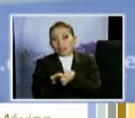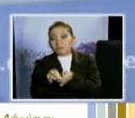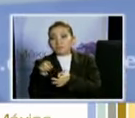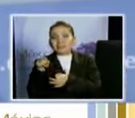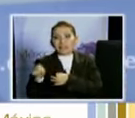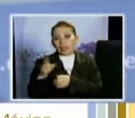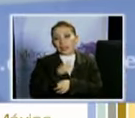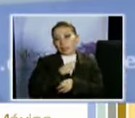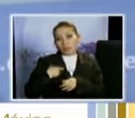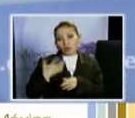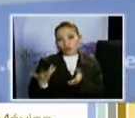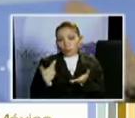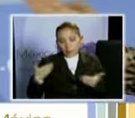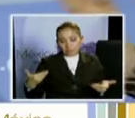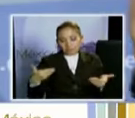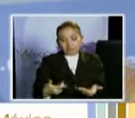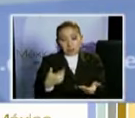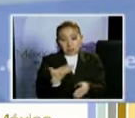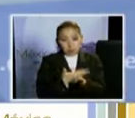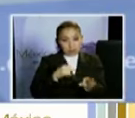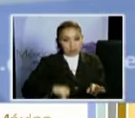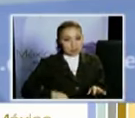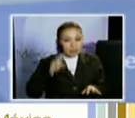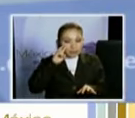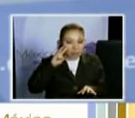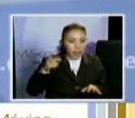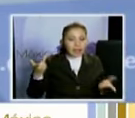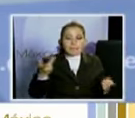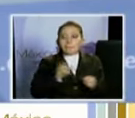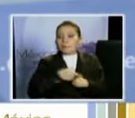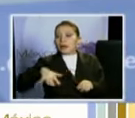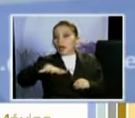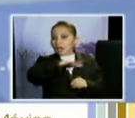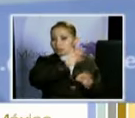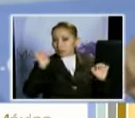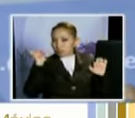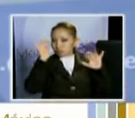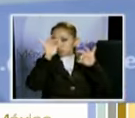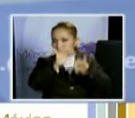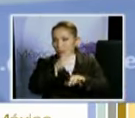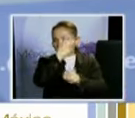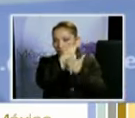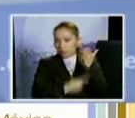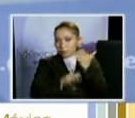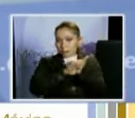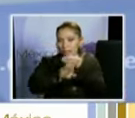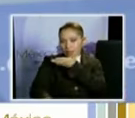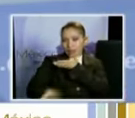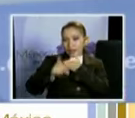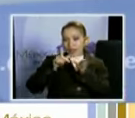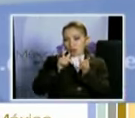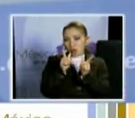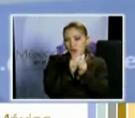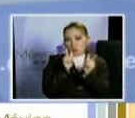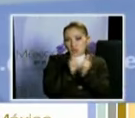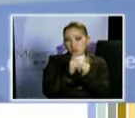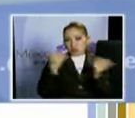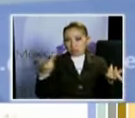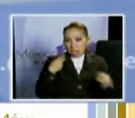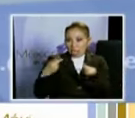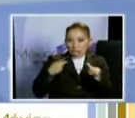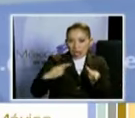y hay que poner sobre la mesa, y va a ser muy interesante ver qué pasa en este foro de estos programas de prevención del delito.